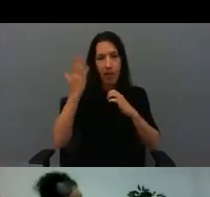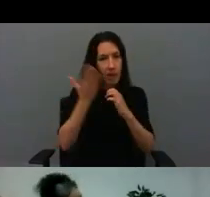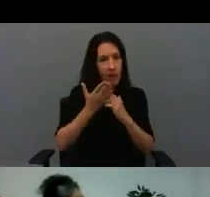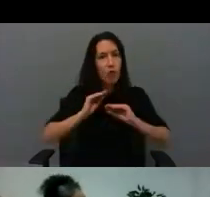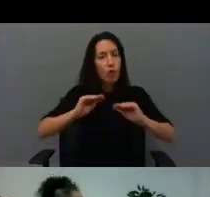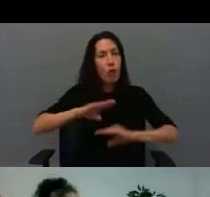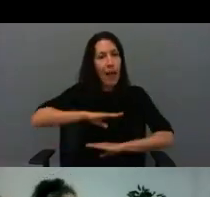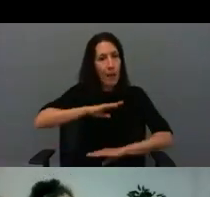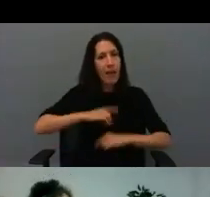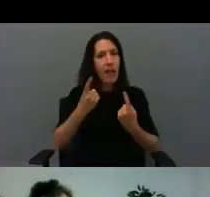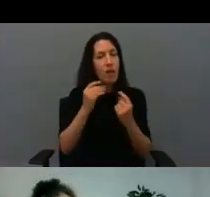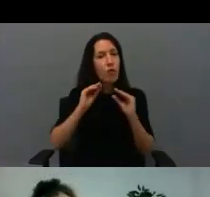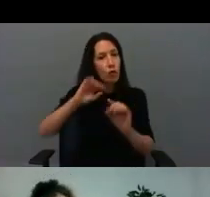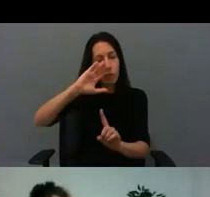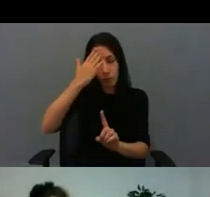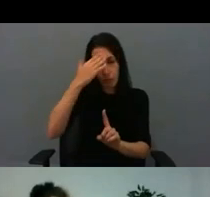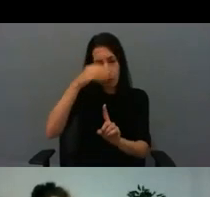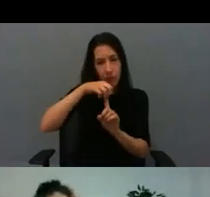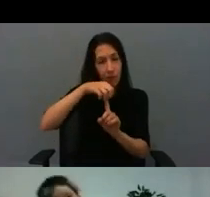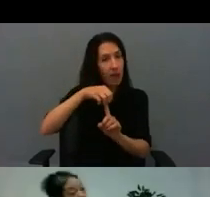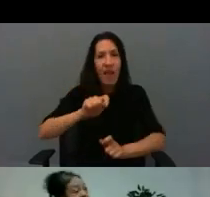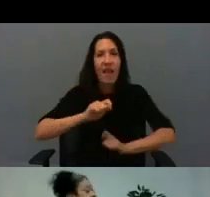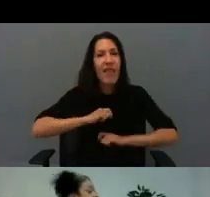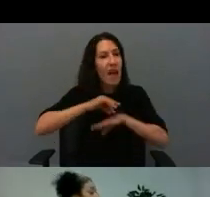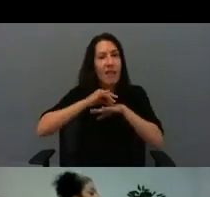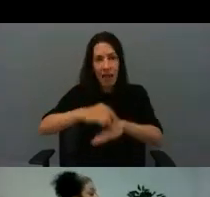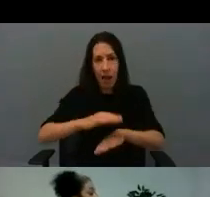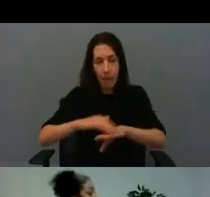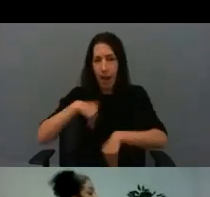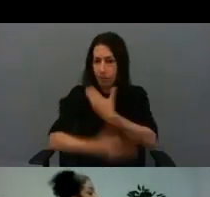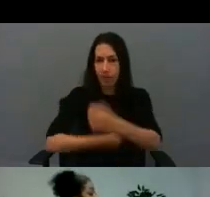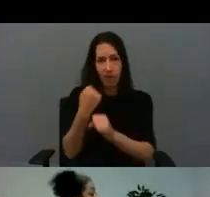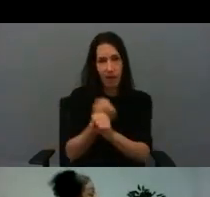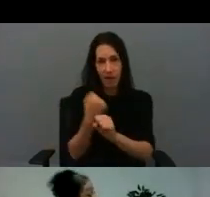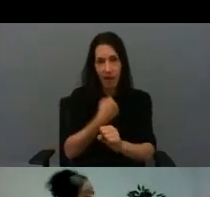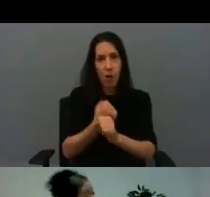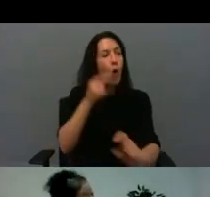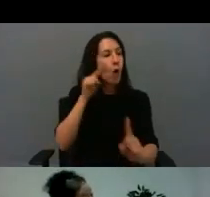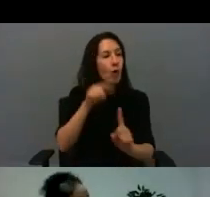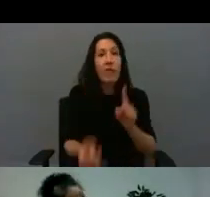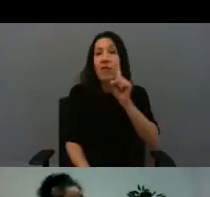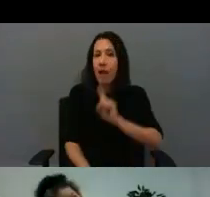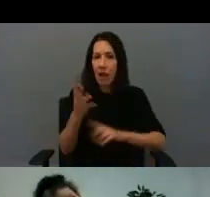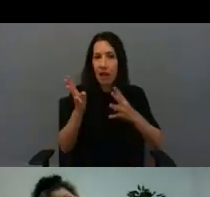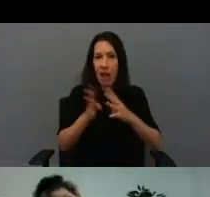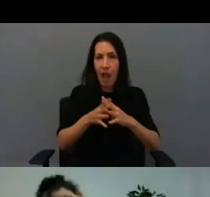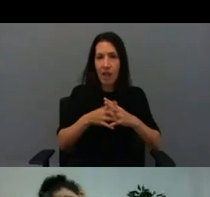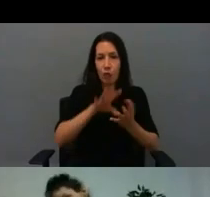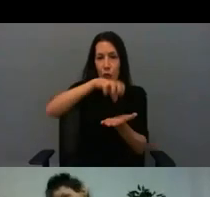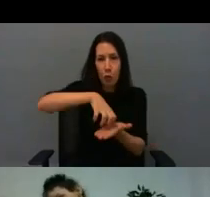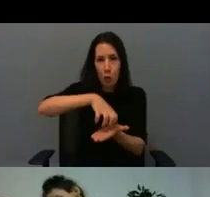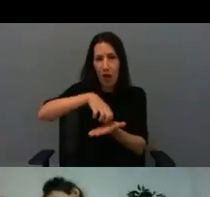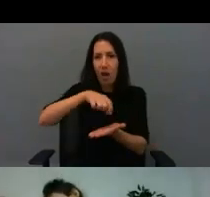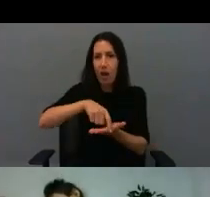sus necesidades, tiene que guiar siempre. Tiene que guiar siempre para que se creen estructuras que den respuesta a